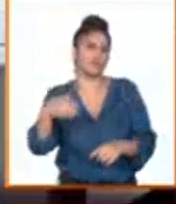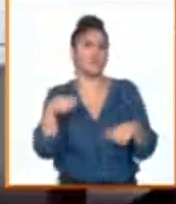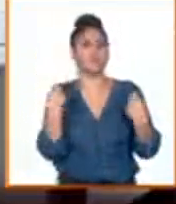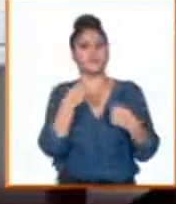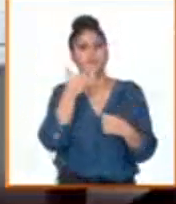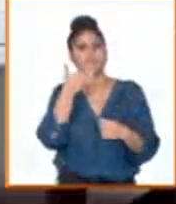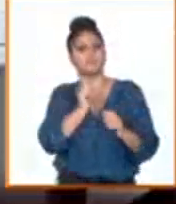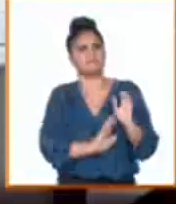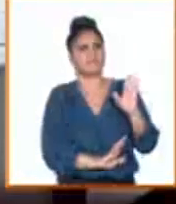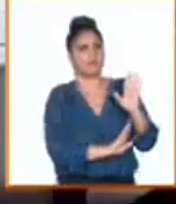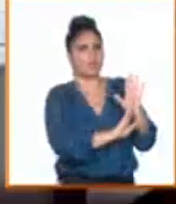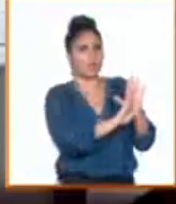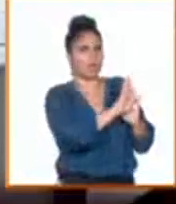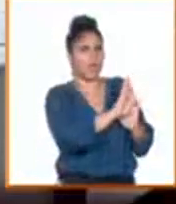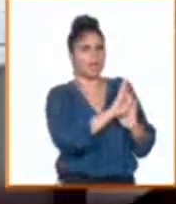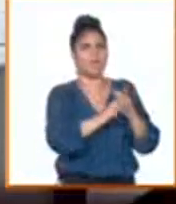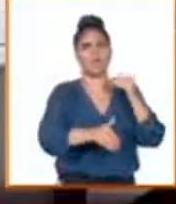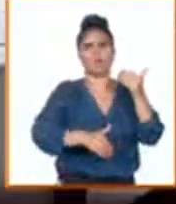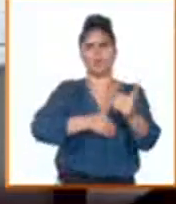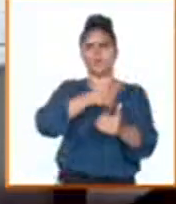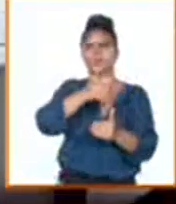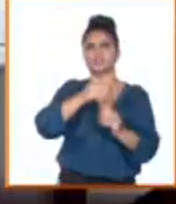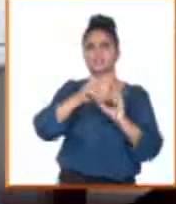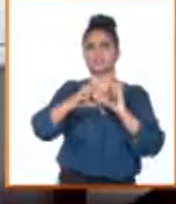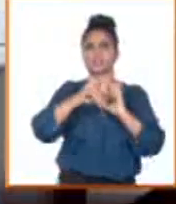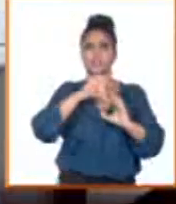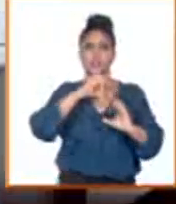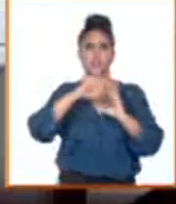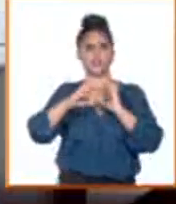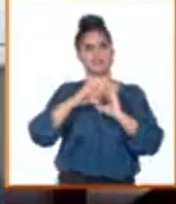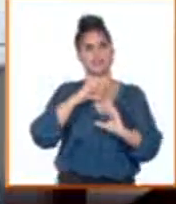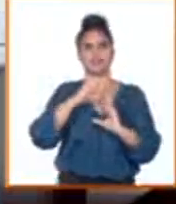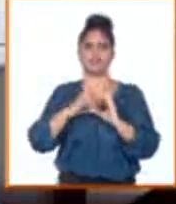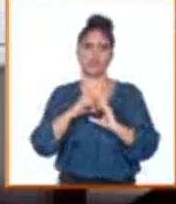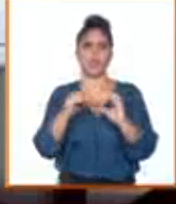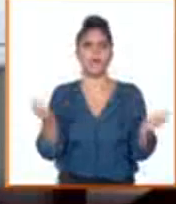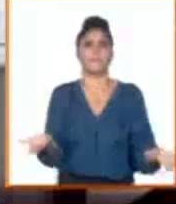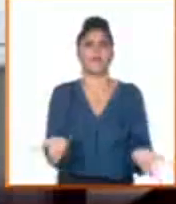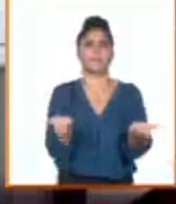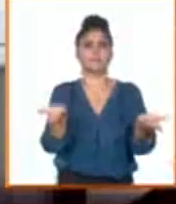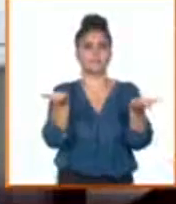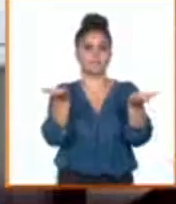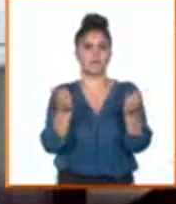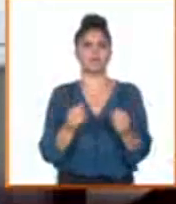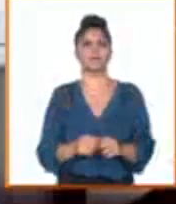en materia de los procesos de comunicación en función del desarrollo sostenible.